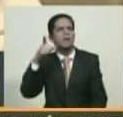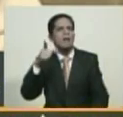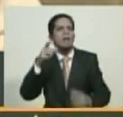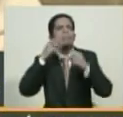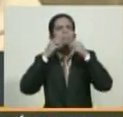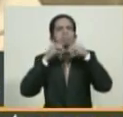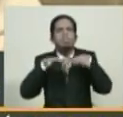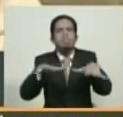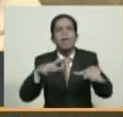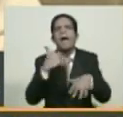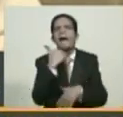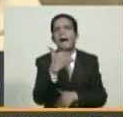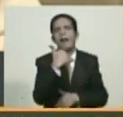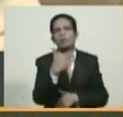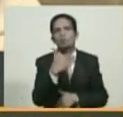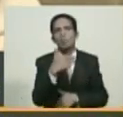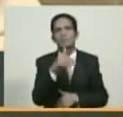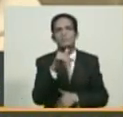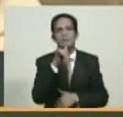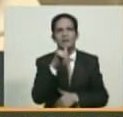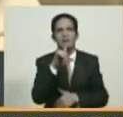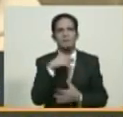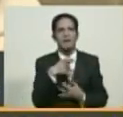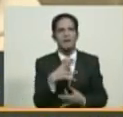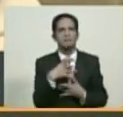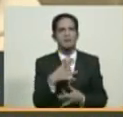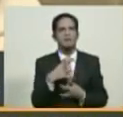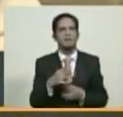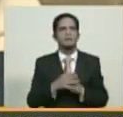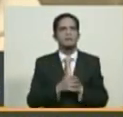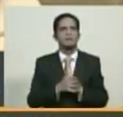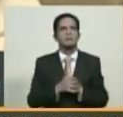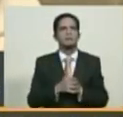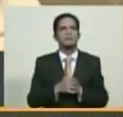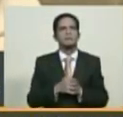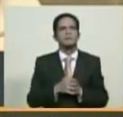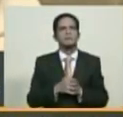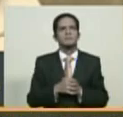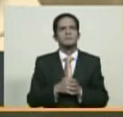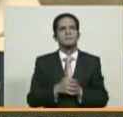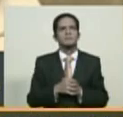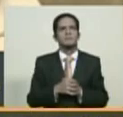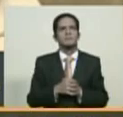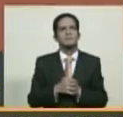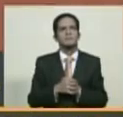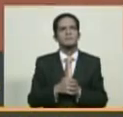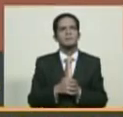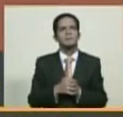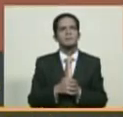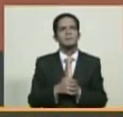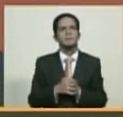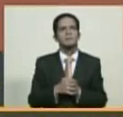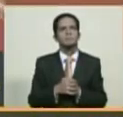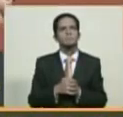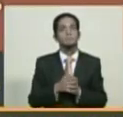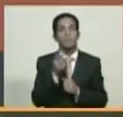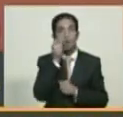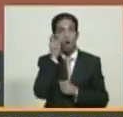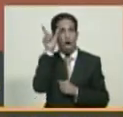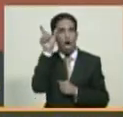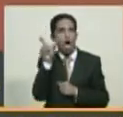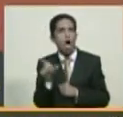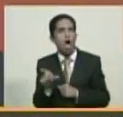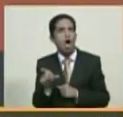muy interesante del actual subsecretario de las Naciones Unidas para los Asuntos Políticos, el señor Feldman,